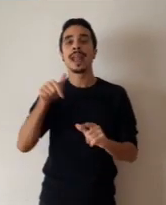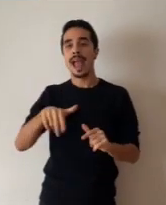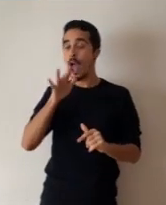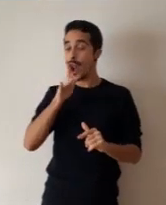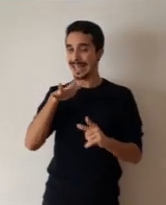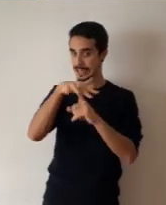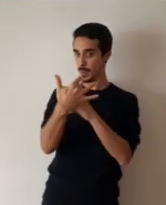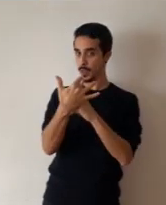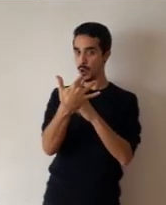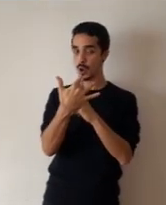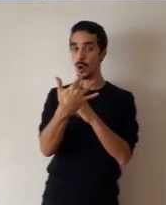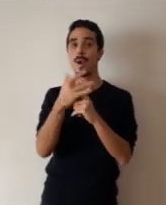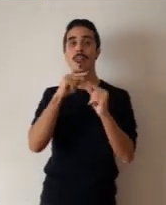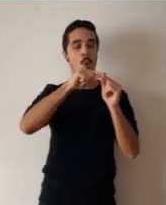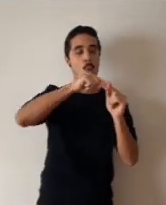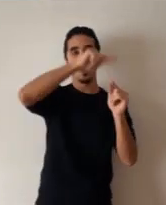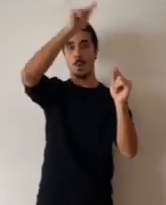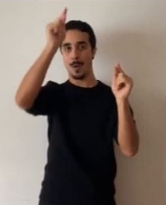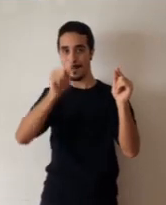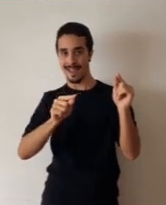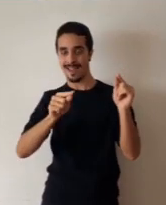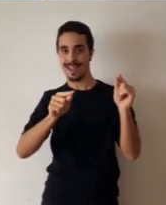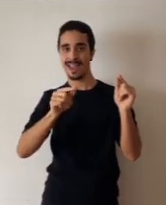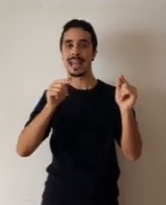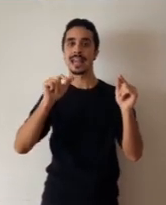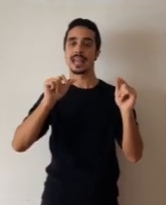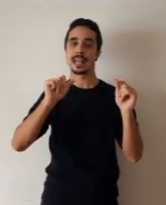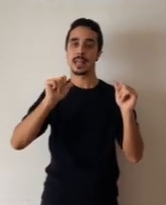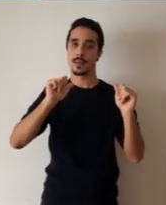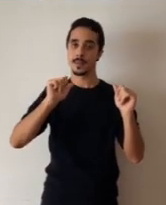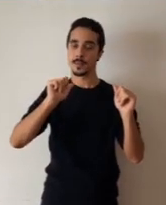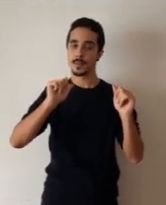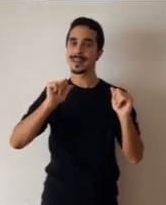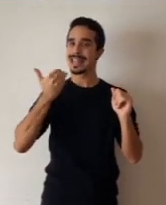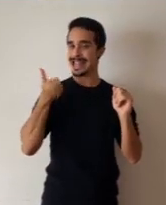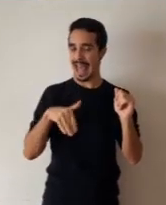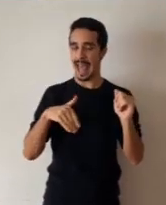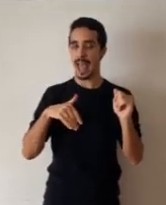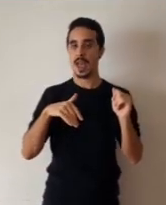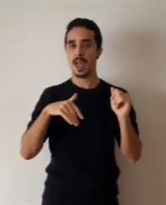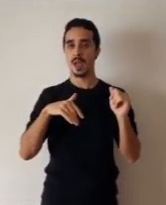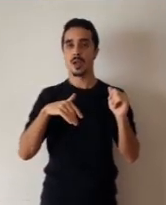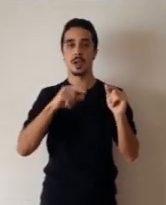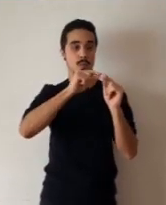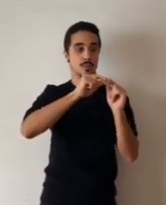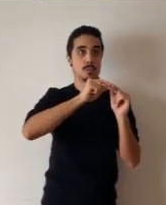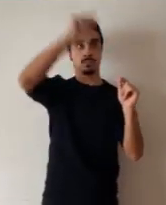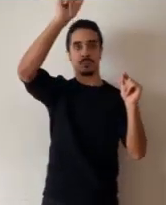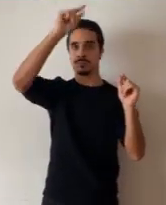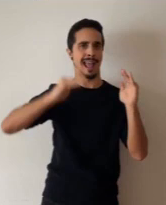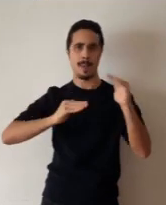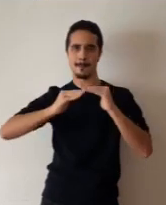Lo que está ocurriendo ahora mismo es que la curva yo creo que ha llegado a su